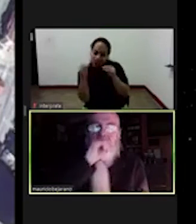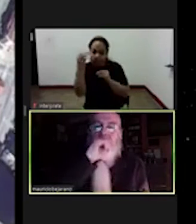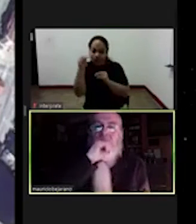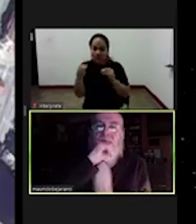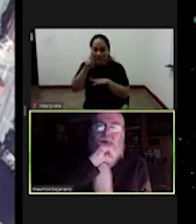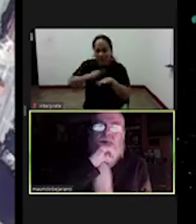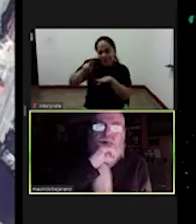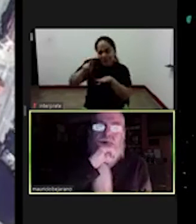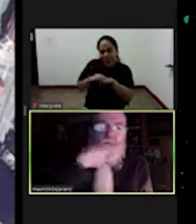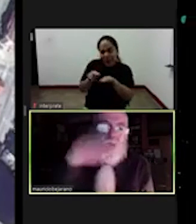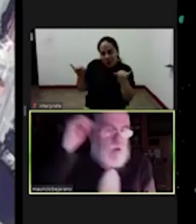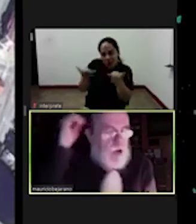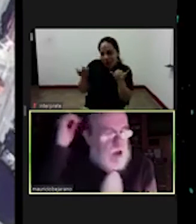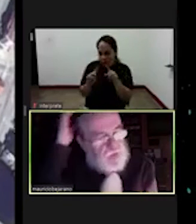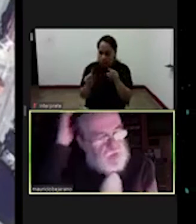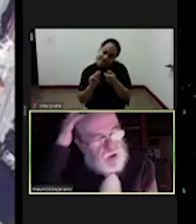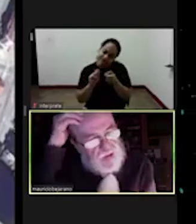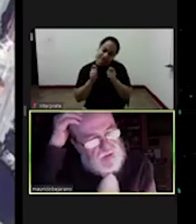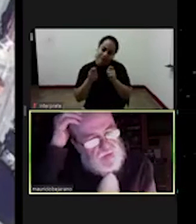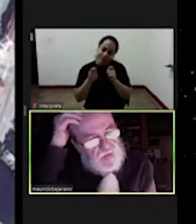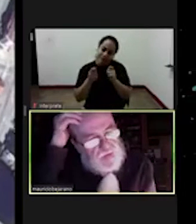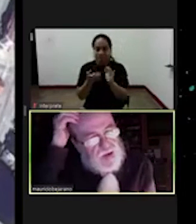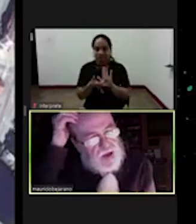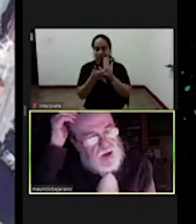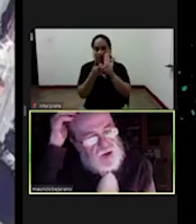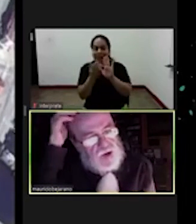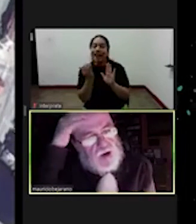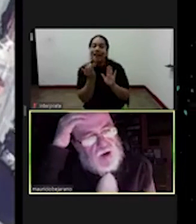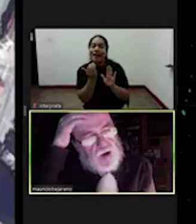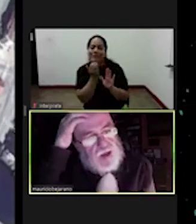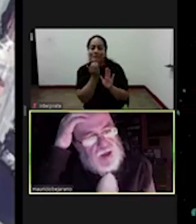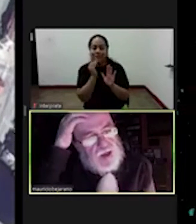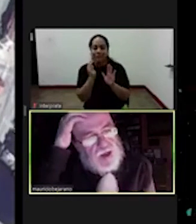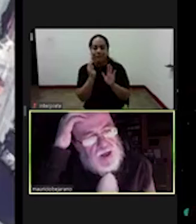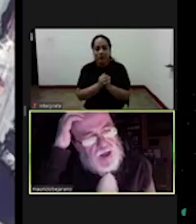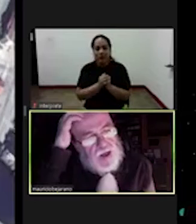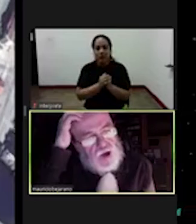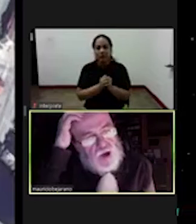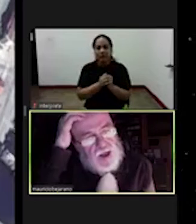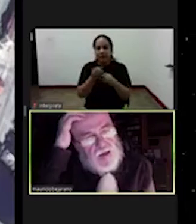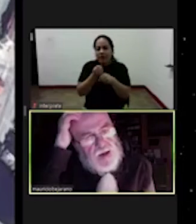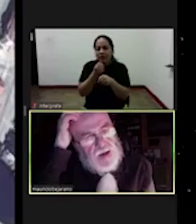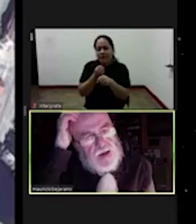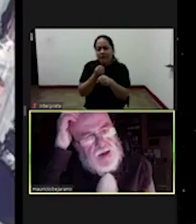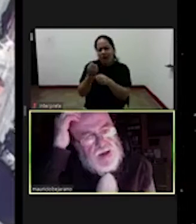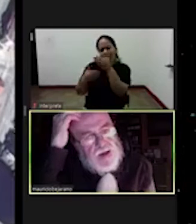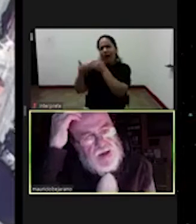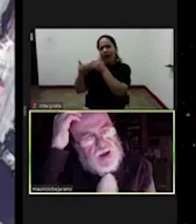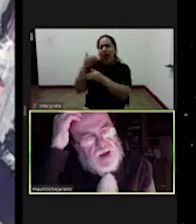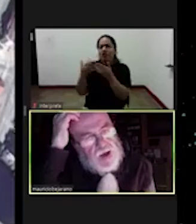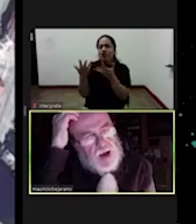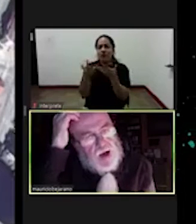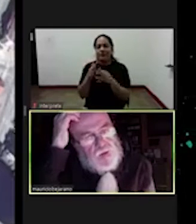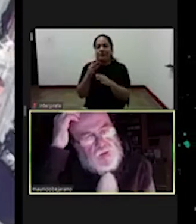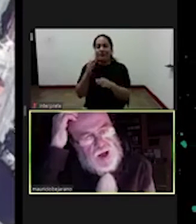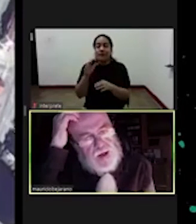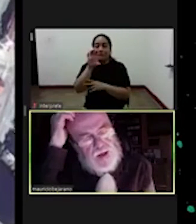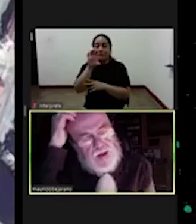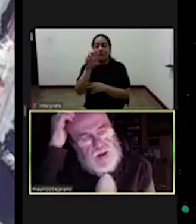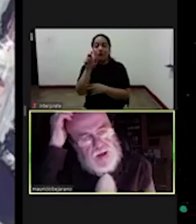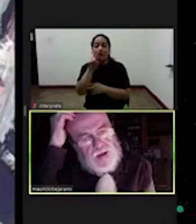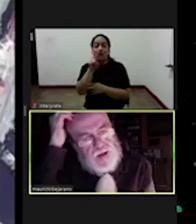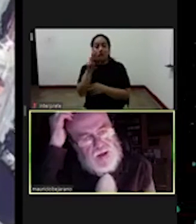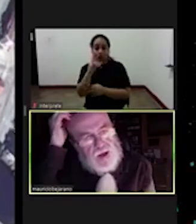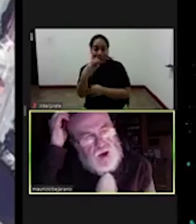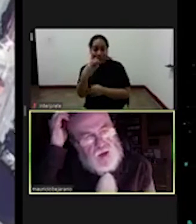punto. Les voy a poner un ejemplo de un trabajo que hice en Suecia, en la Bienal Open Art,